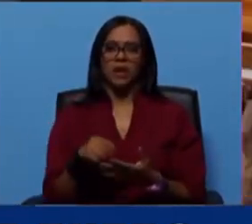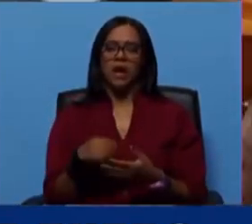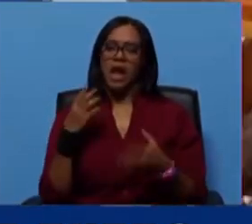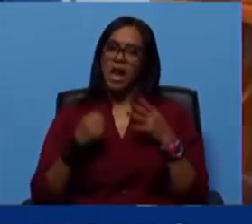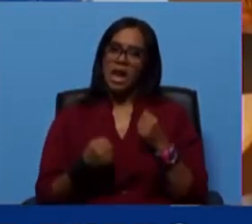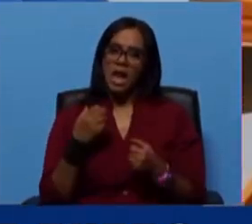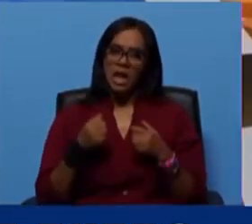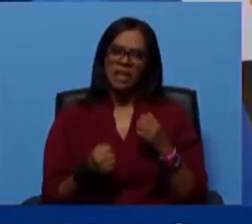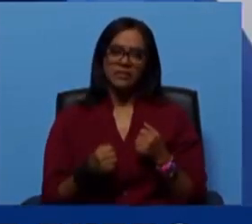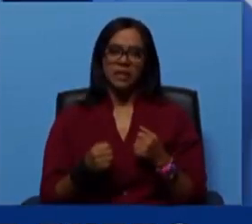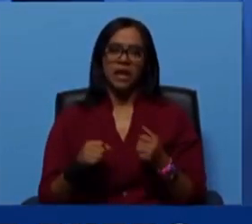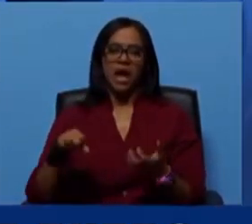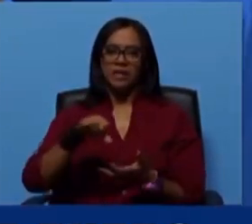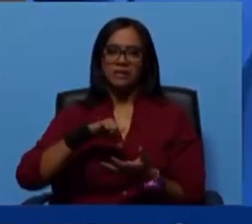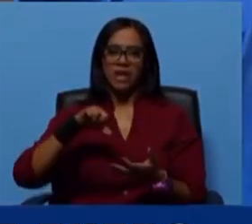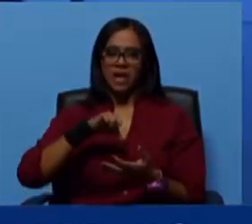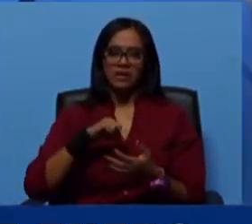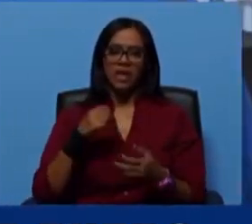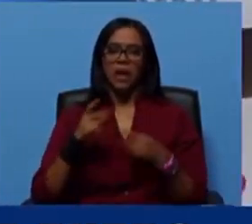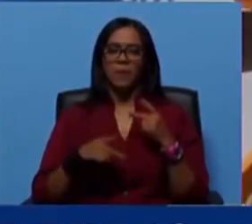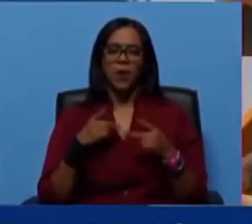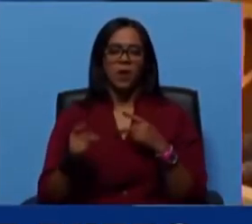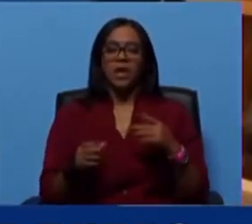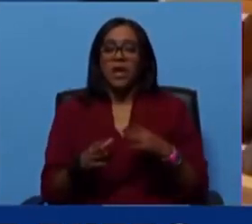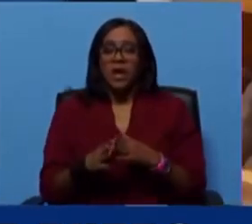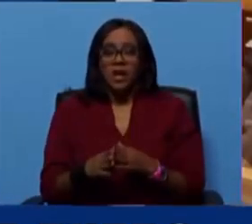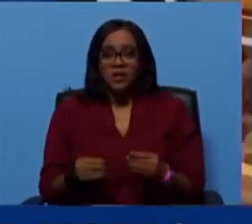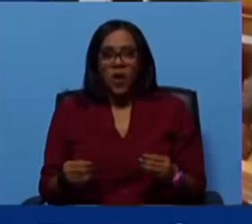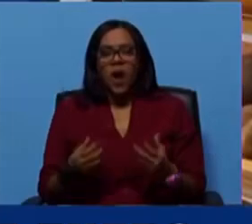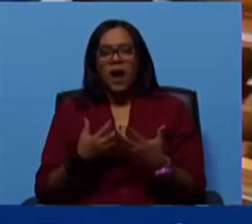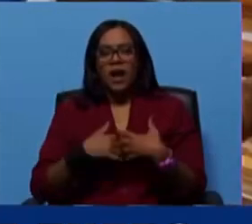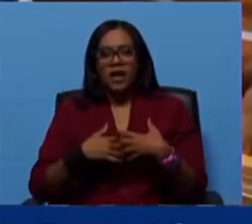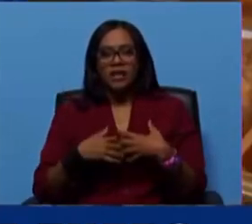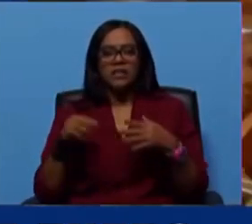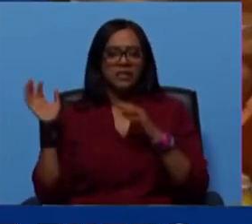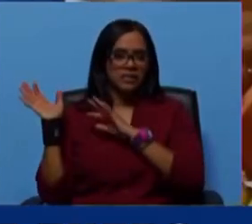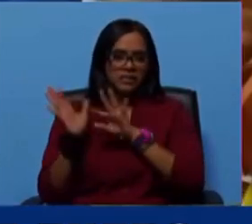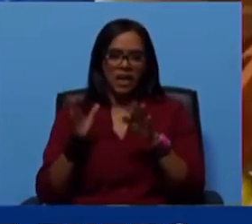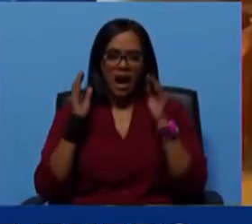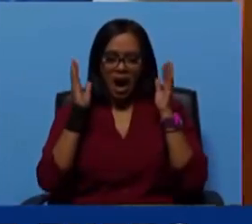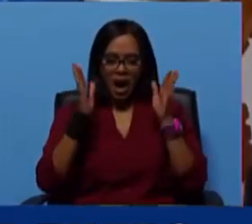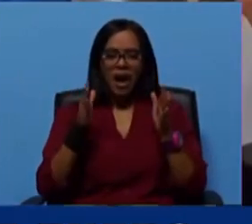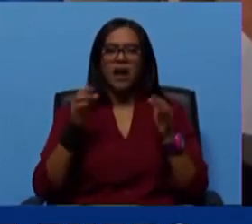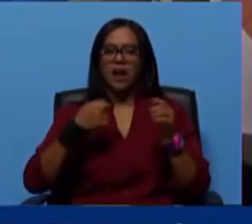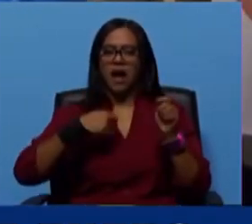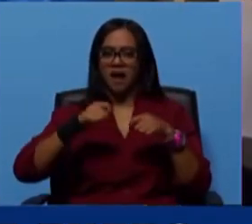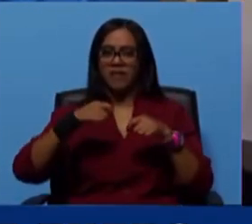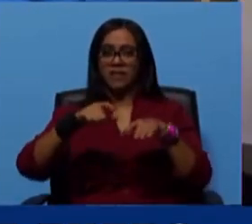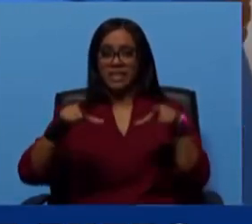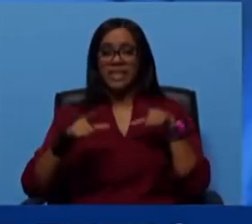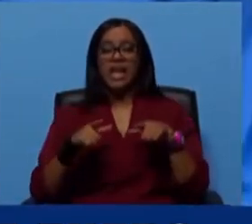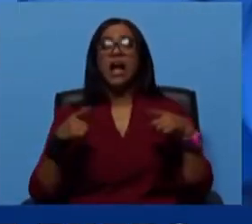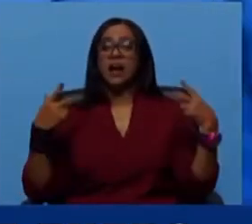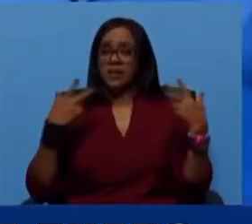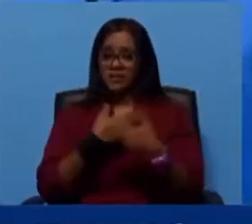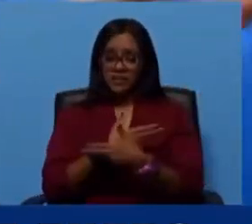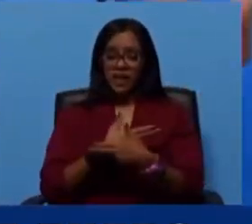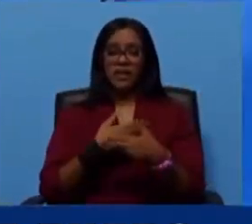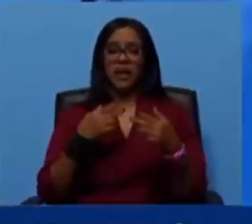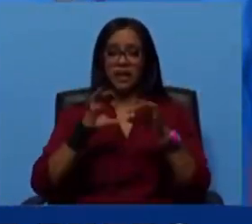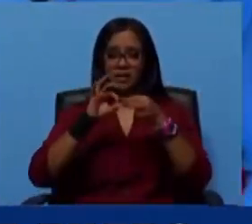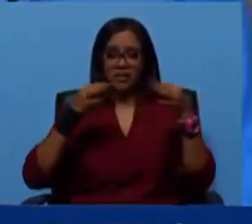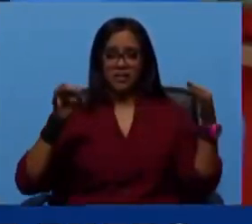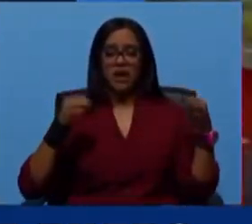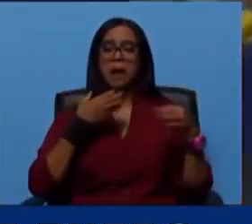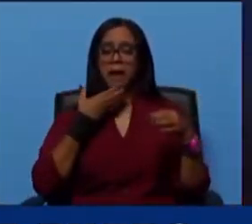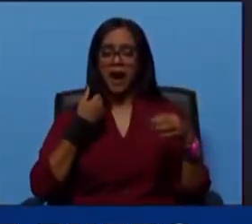leche, aceite, productos Diana, toda la industria se volcó directamente a las bodegas. Esto es un plan que busca cortar las cadenas para llevar mejores precios a